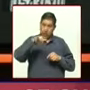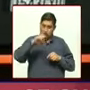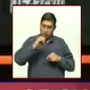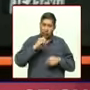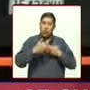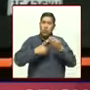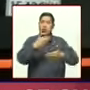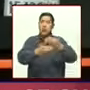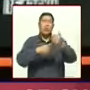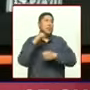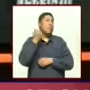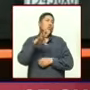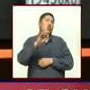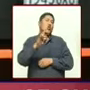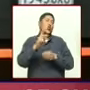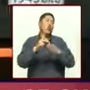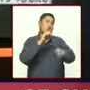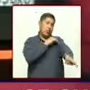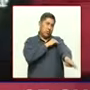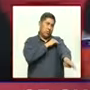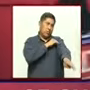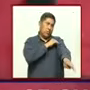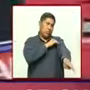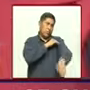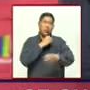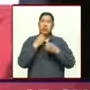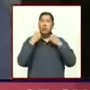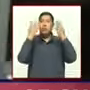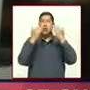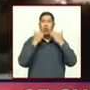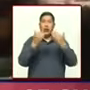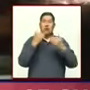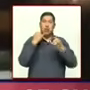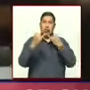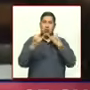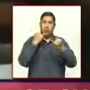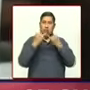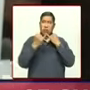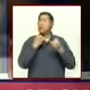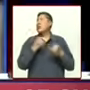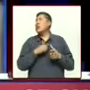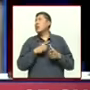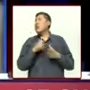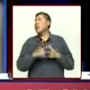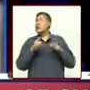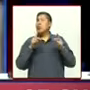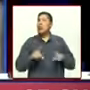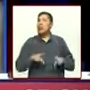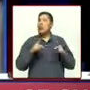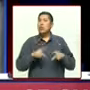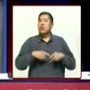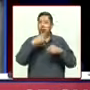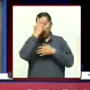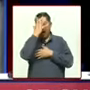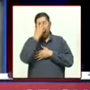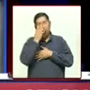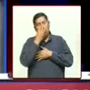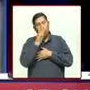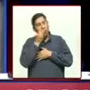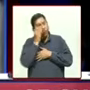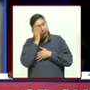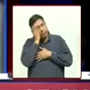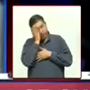caminado casi 18 kilómetros. Perfecto, Walter, muchas gracias por la información. Entonces, ya la gente se encuentra durmiendo en este